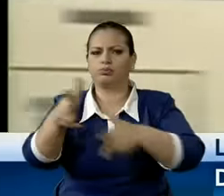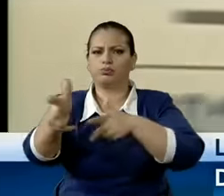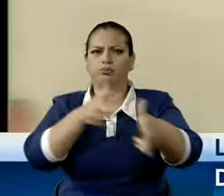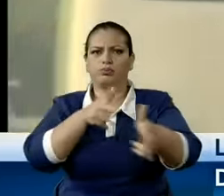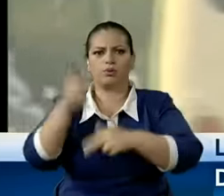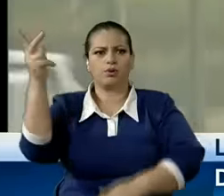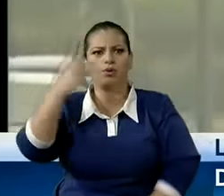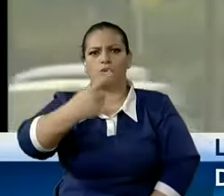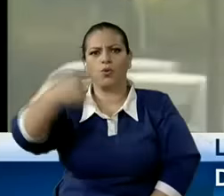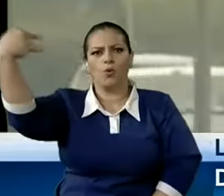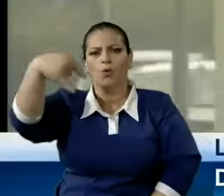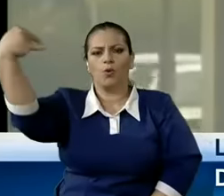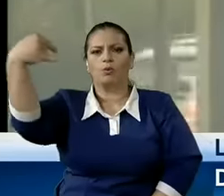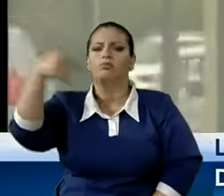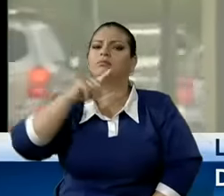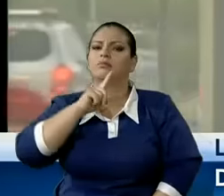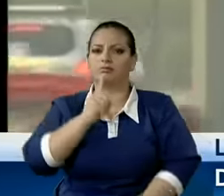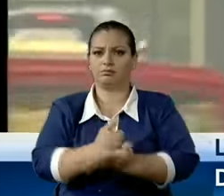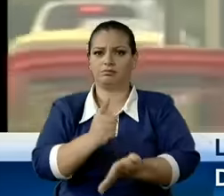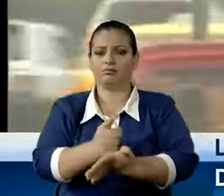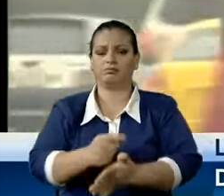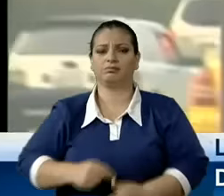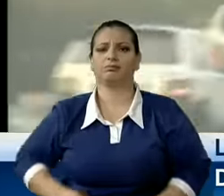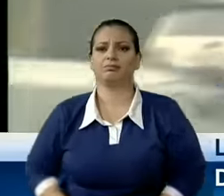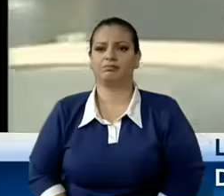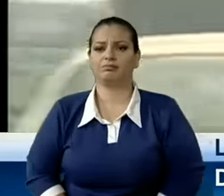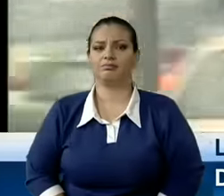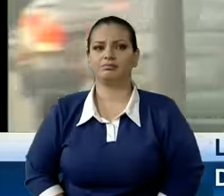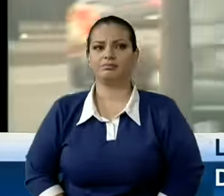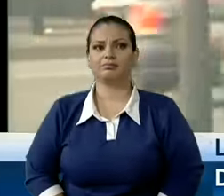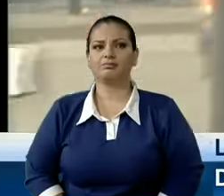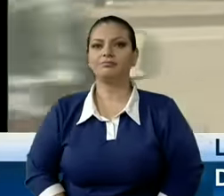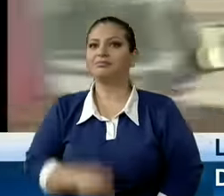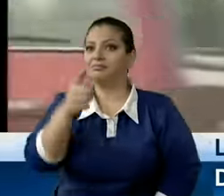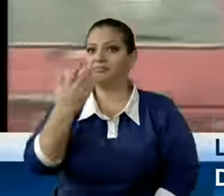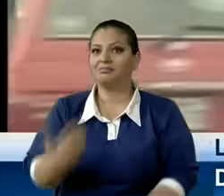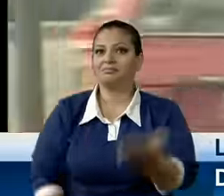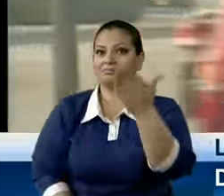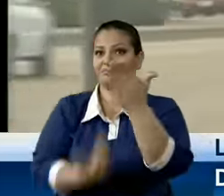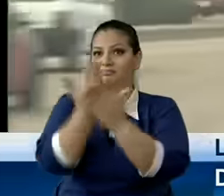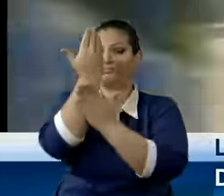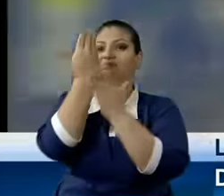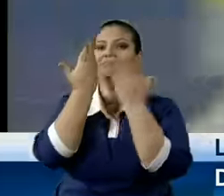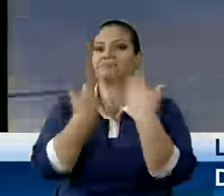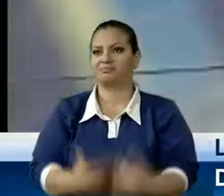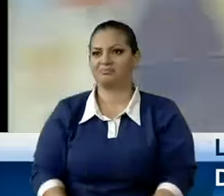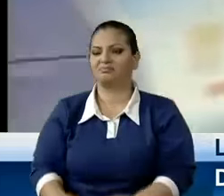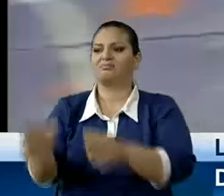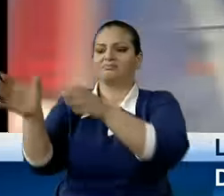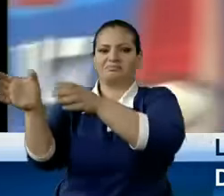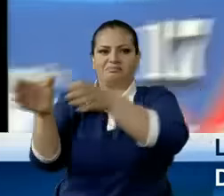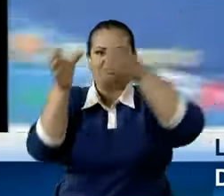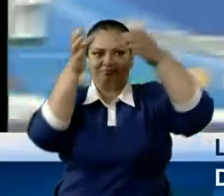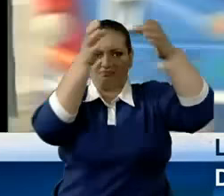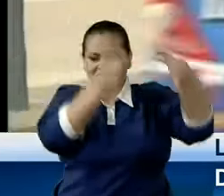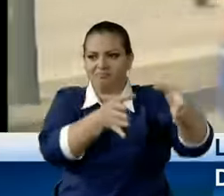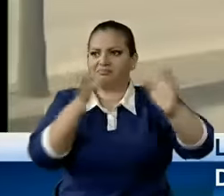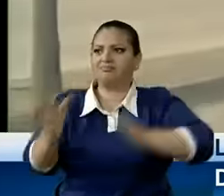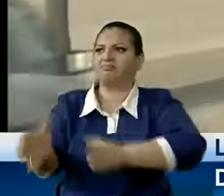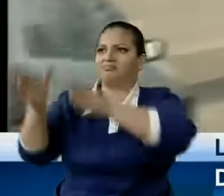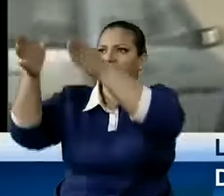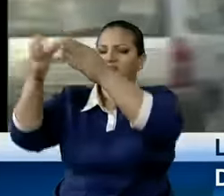carril lateral. Los nuevos radares vamos a incrementarlos en los carriles centrales y también en los carriles de servicio. Ya, general, nuestro compañero Hugo Gavilanes le quiere hacer una